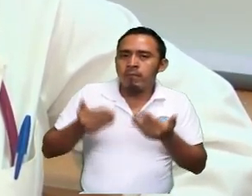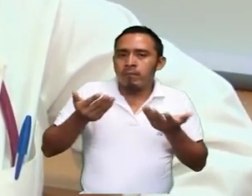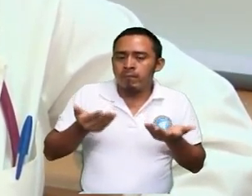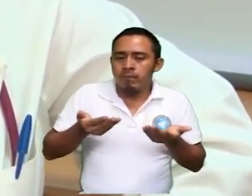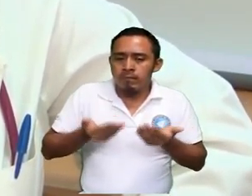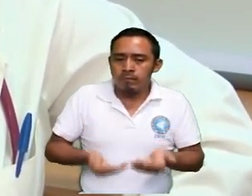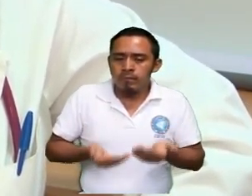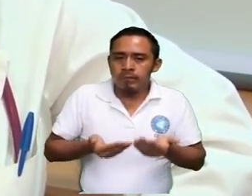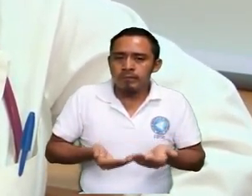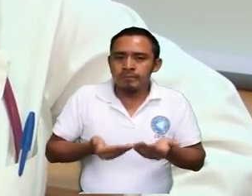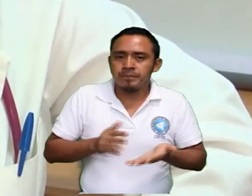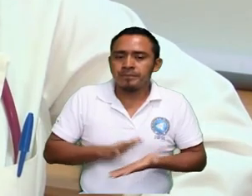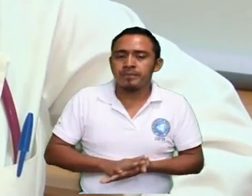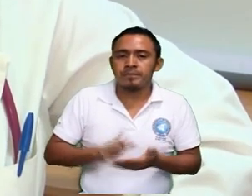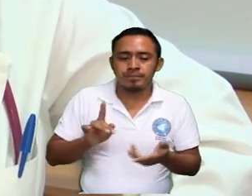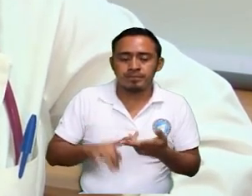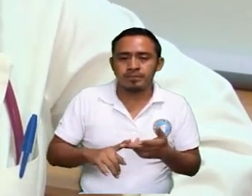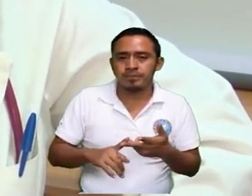el peso,